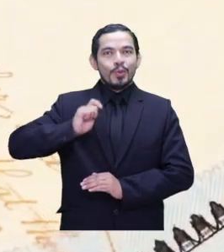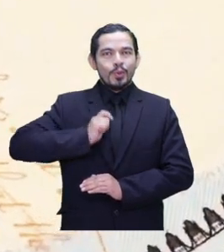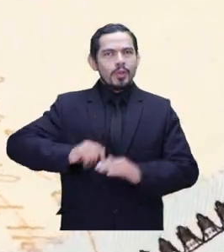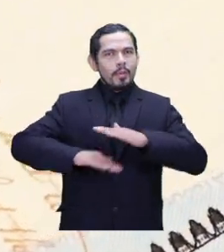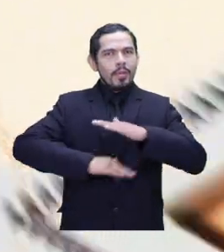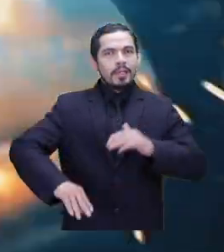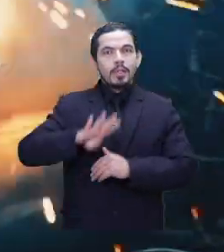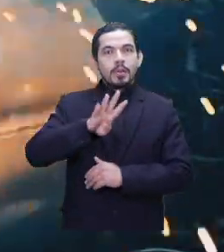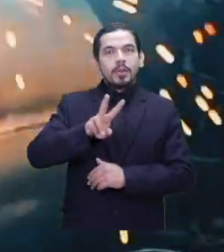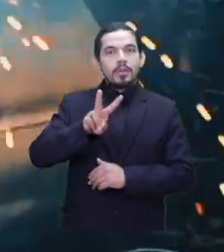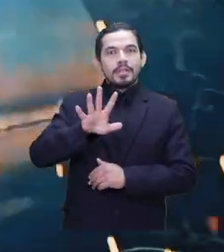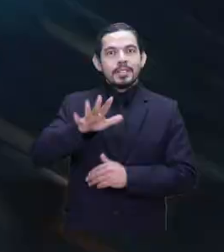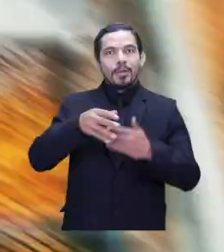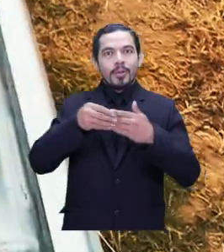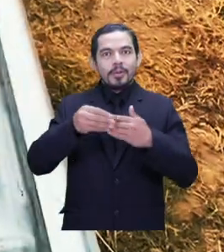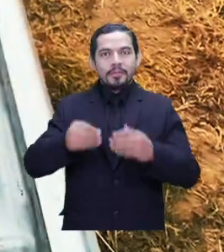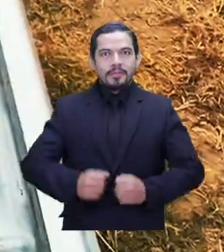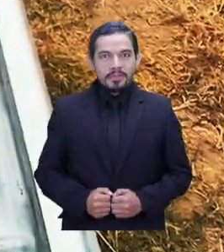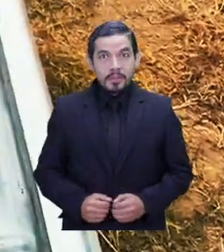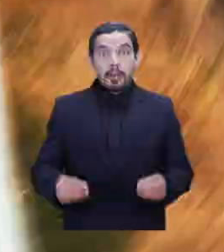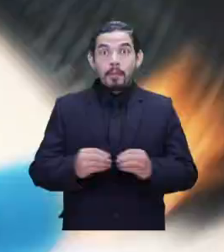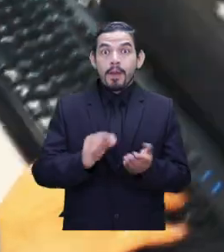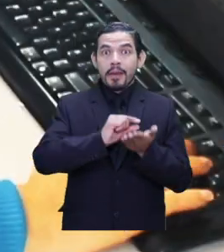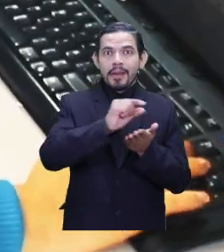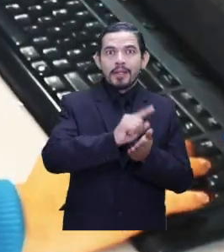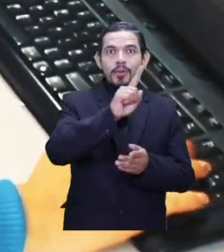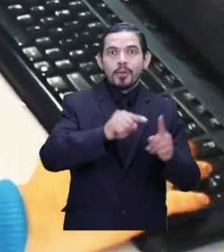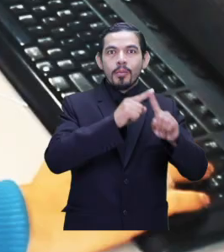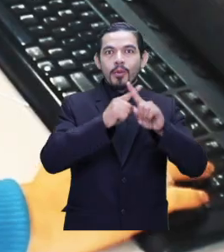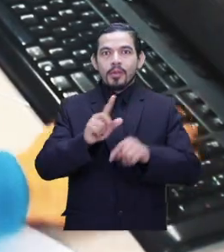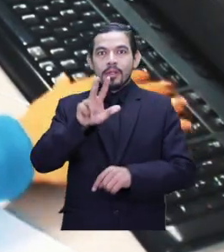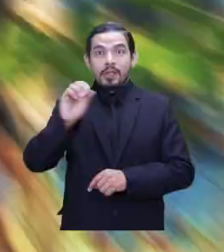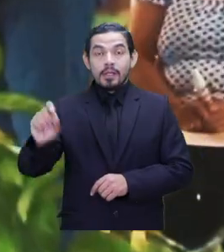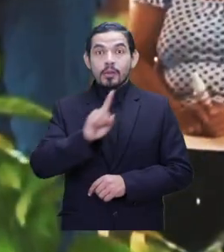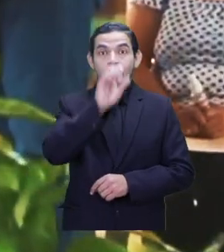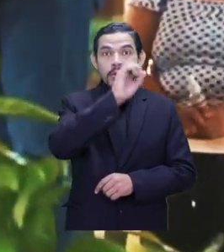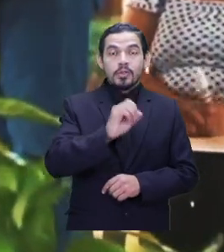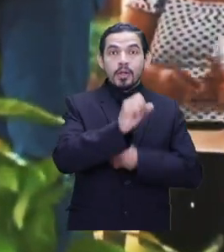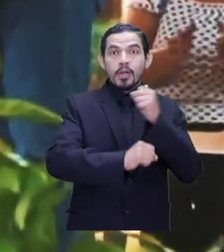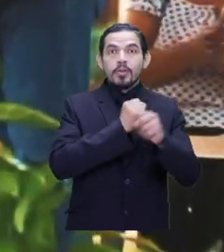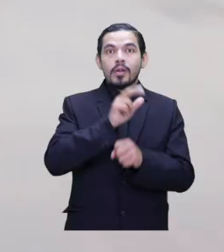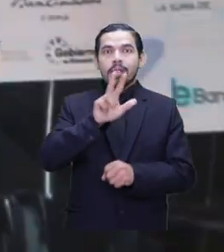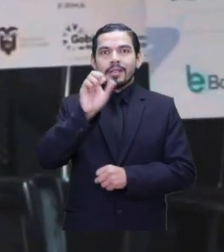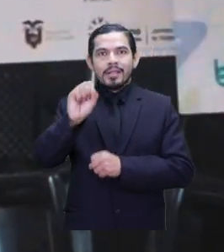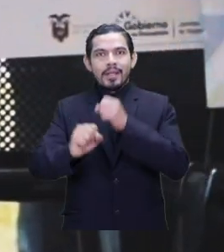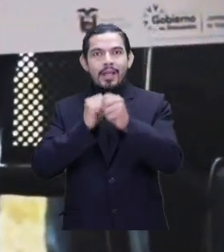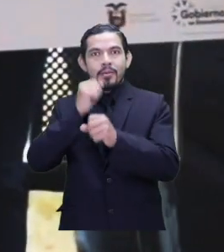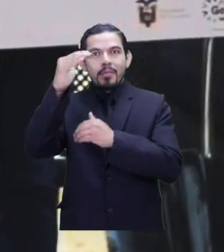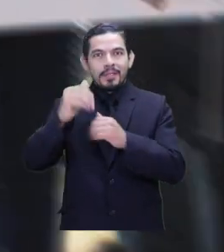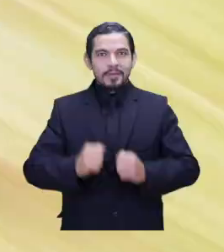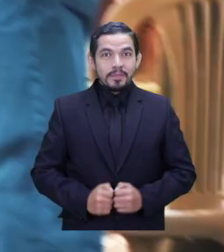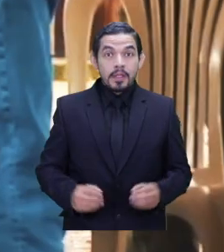Subimos el salario básico a $425. Crédito 1 por 30, 1% anual a 30